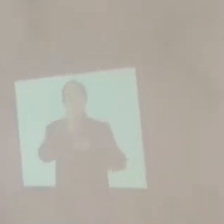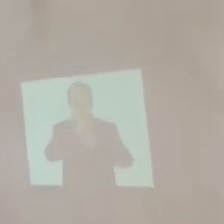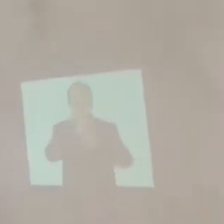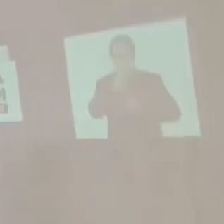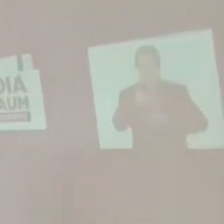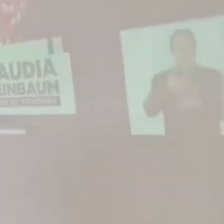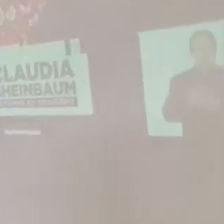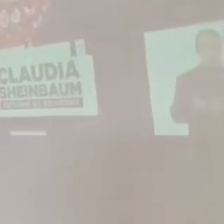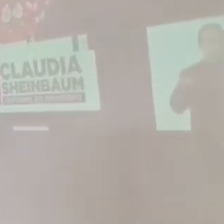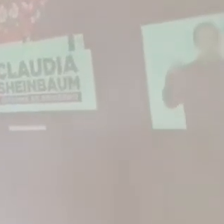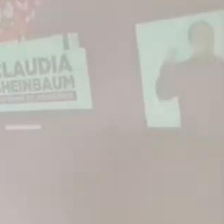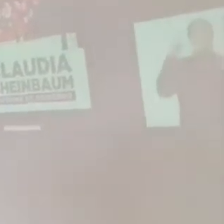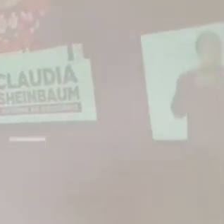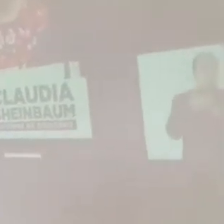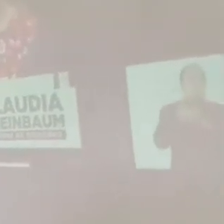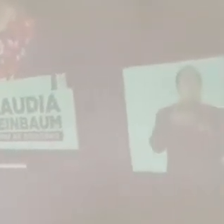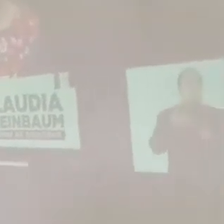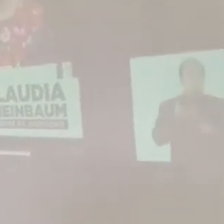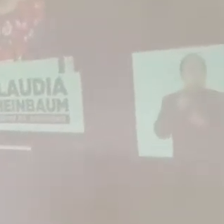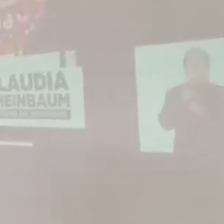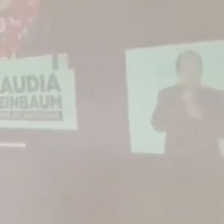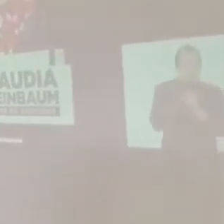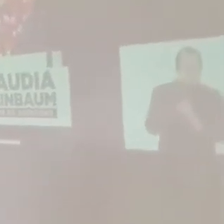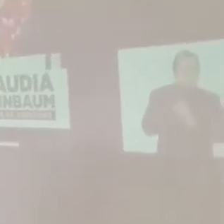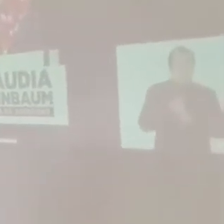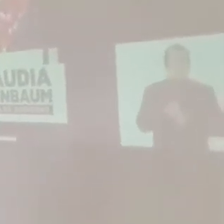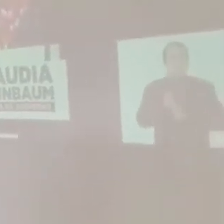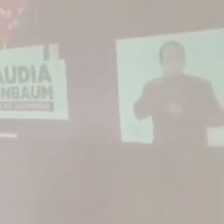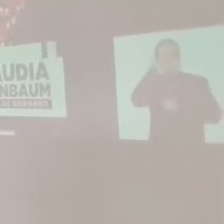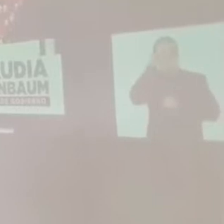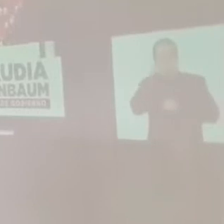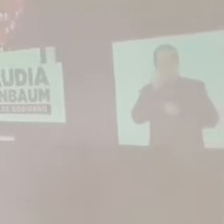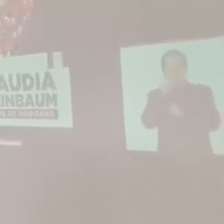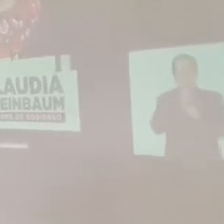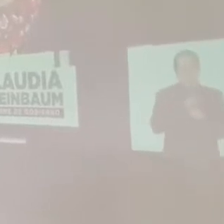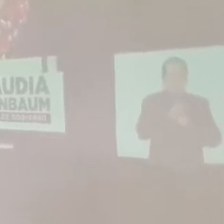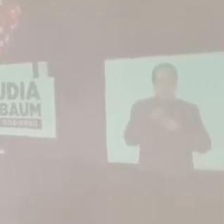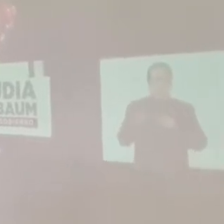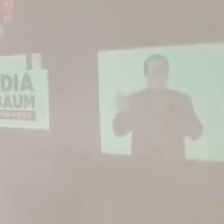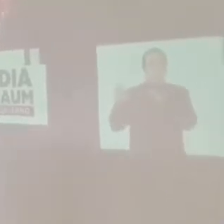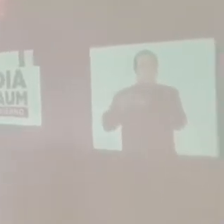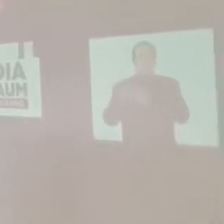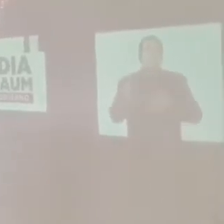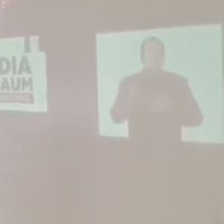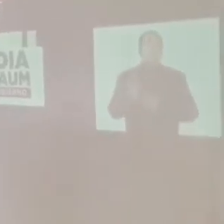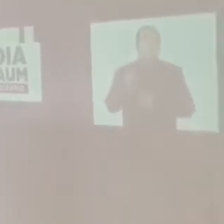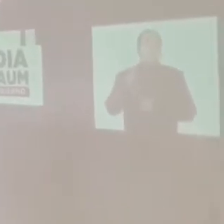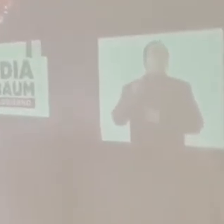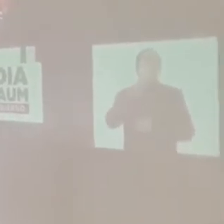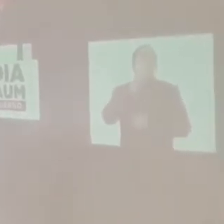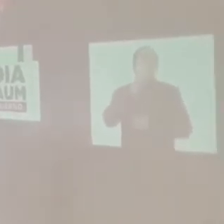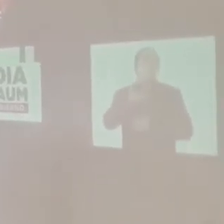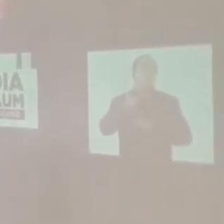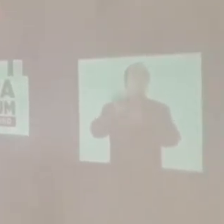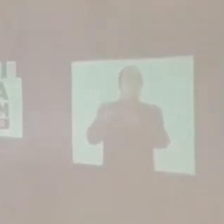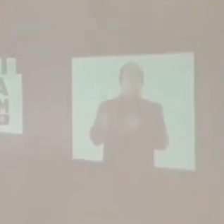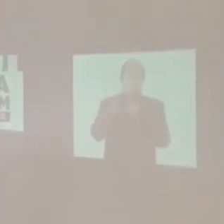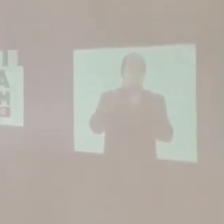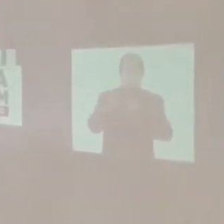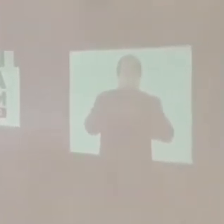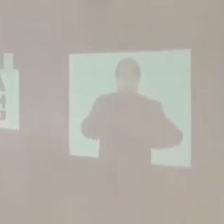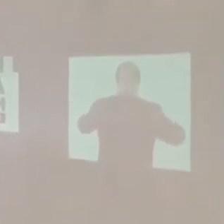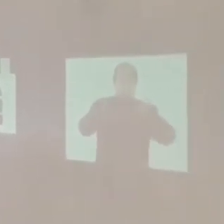para desarrollar investigación e inteligencia. En coordinación con la Fiscalía, ha permitido detenciones muy relevantes.